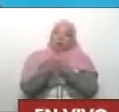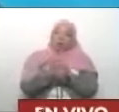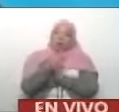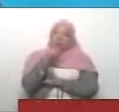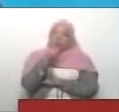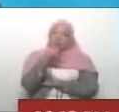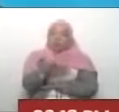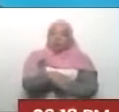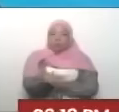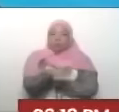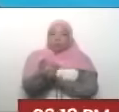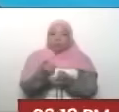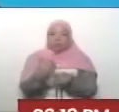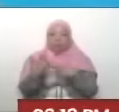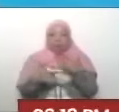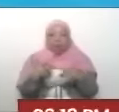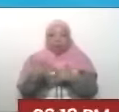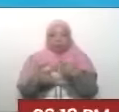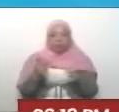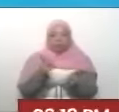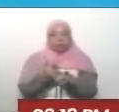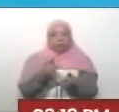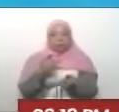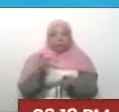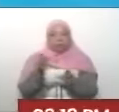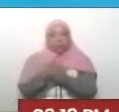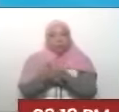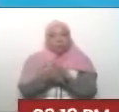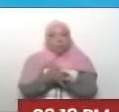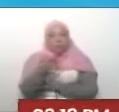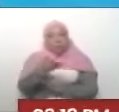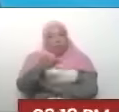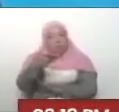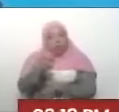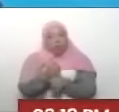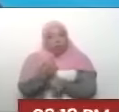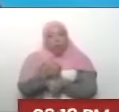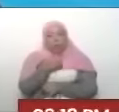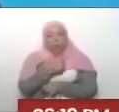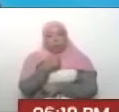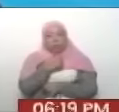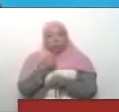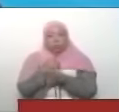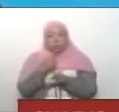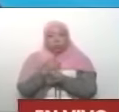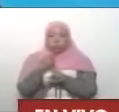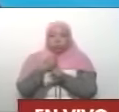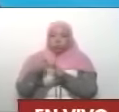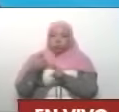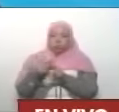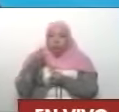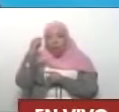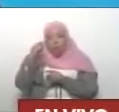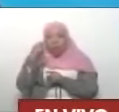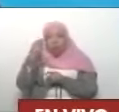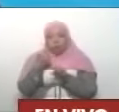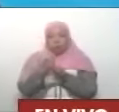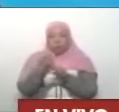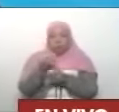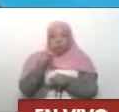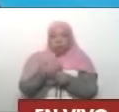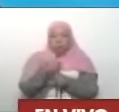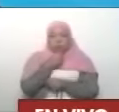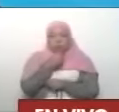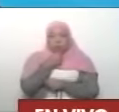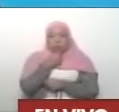indeleble en el accionar. Y eso es significativo, porque ha habido resistencia. Fíjense que hay otra cosa que yo observaba, presidente, dentro de la